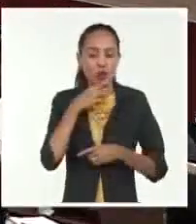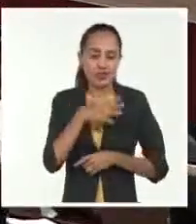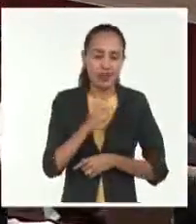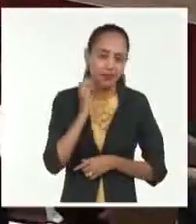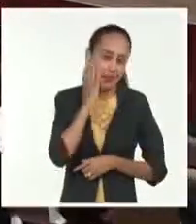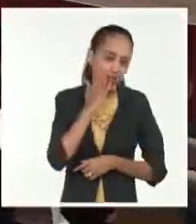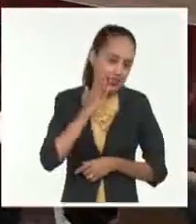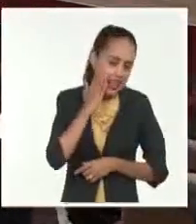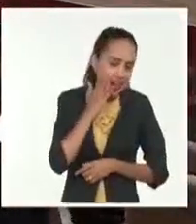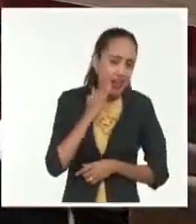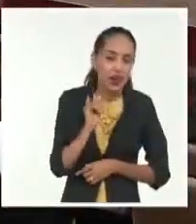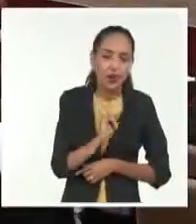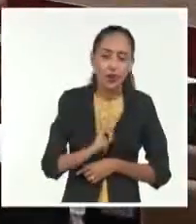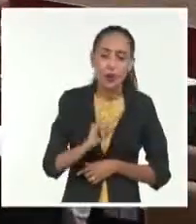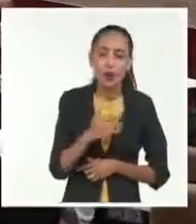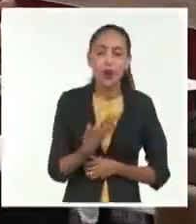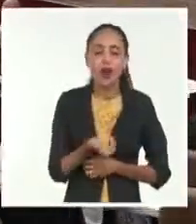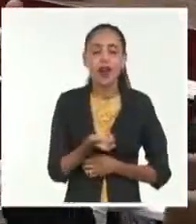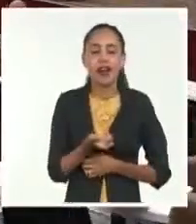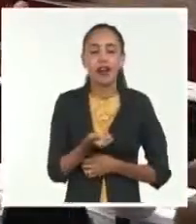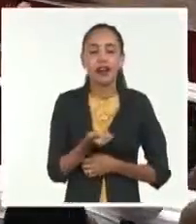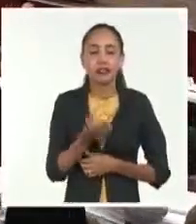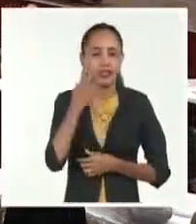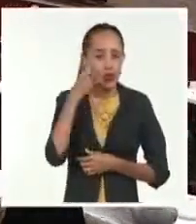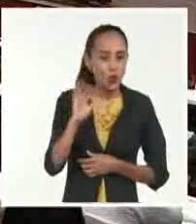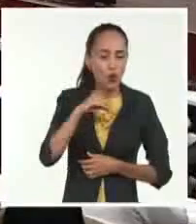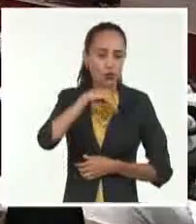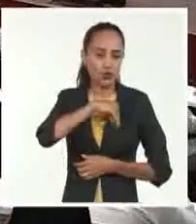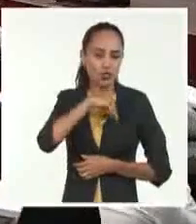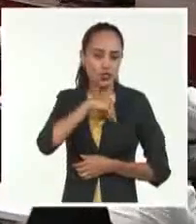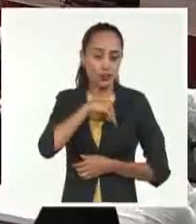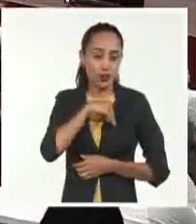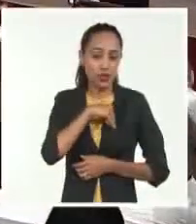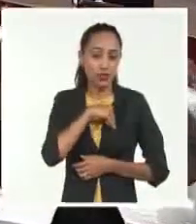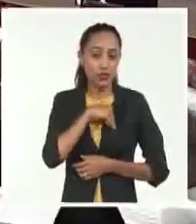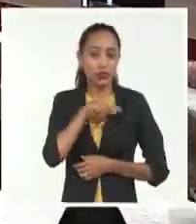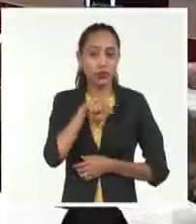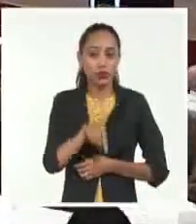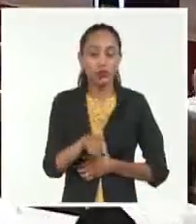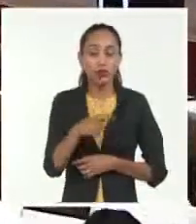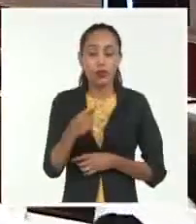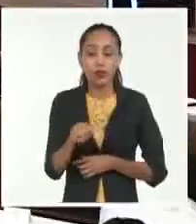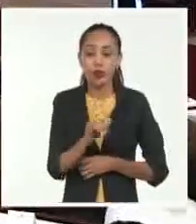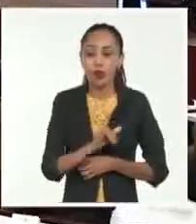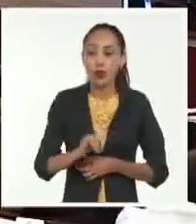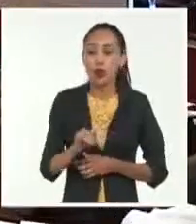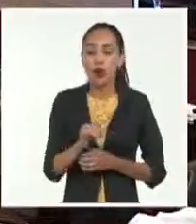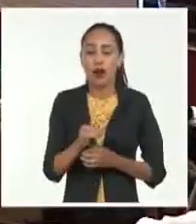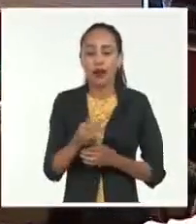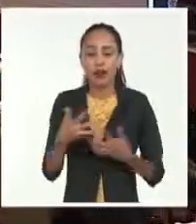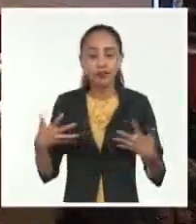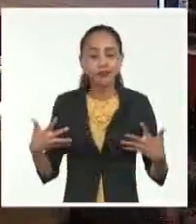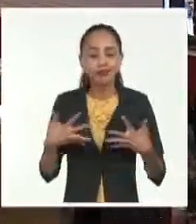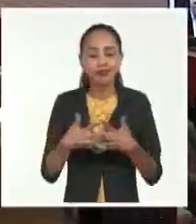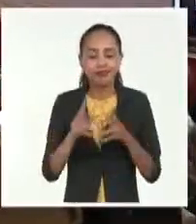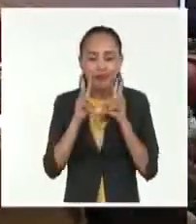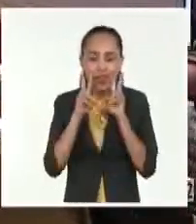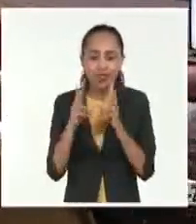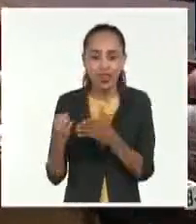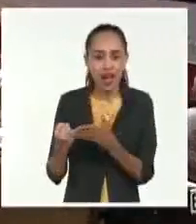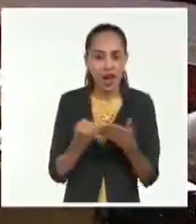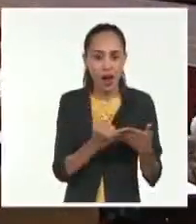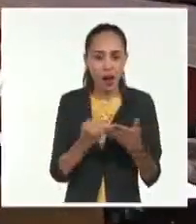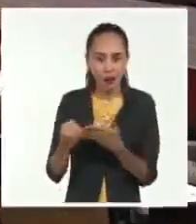afectivo, psicológico, sentimental, que se obligan a una comunión de vida de modo que se apoyen